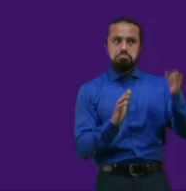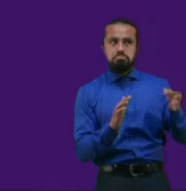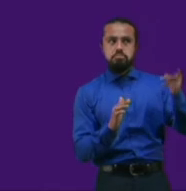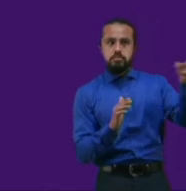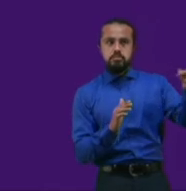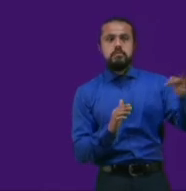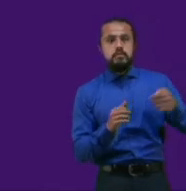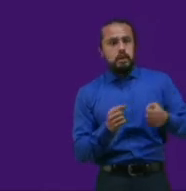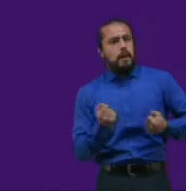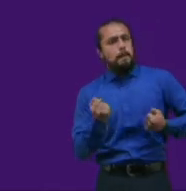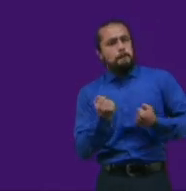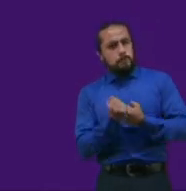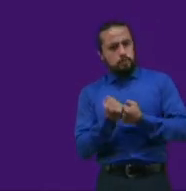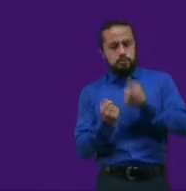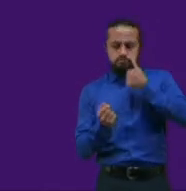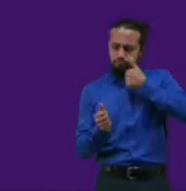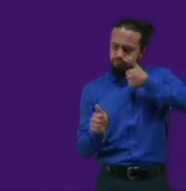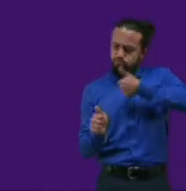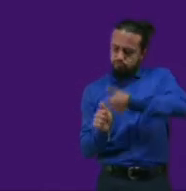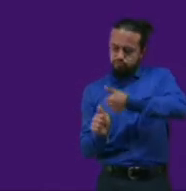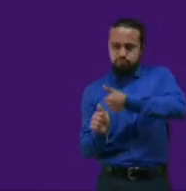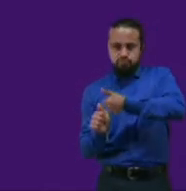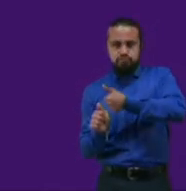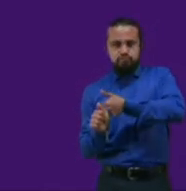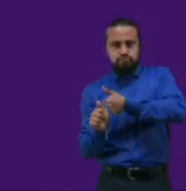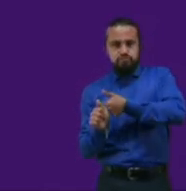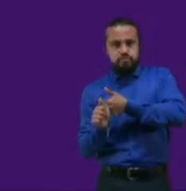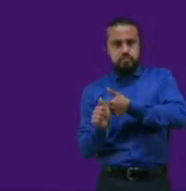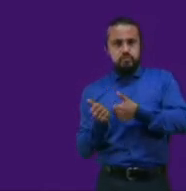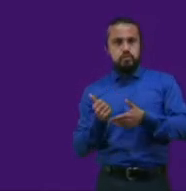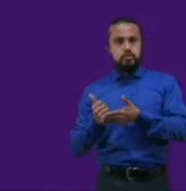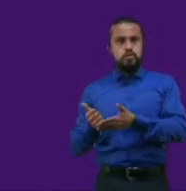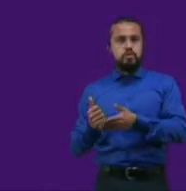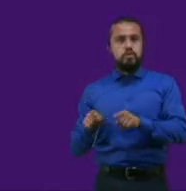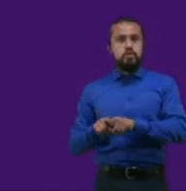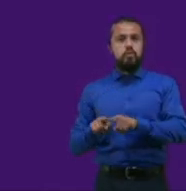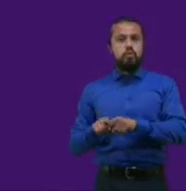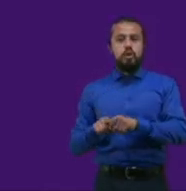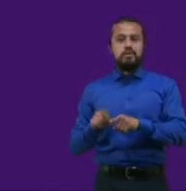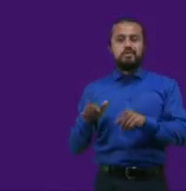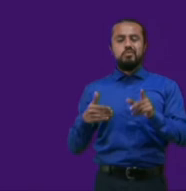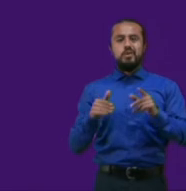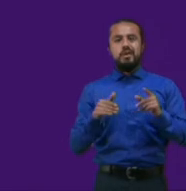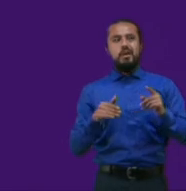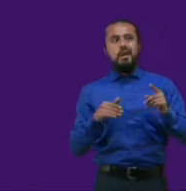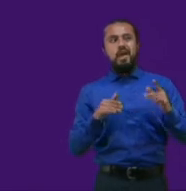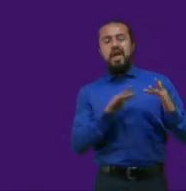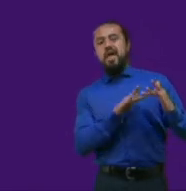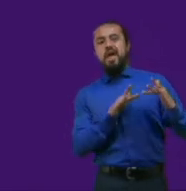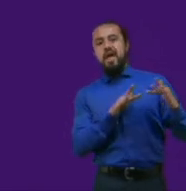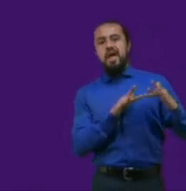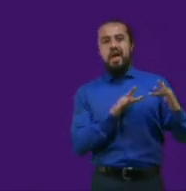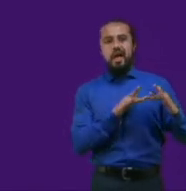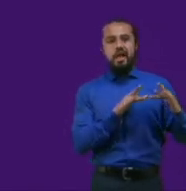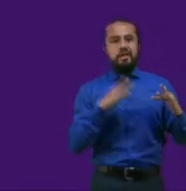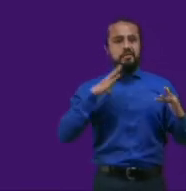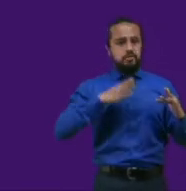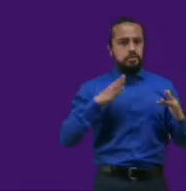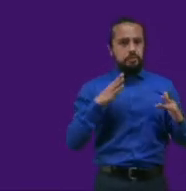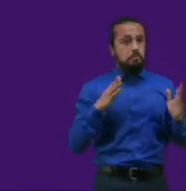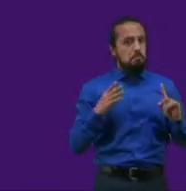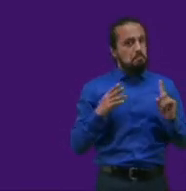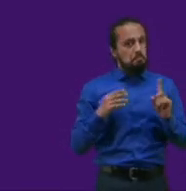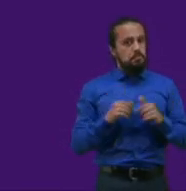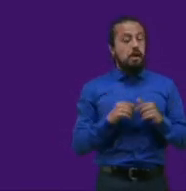apoyarlos y no es un fondo que pues que se va a volver trágica la relación. Entonces, eso de